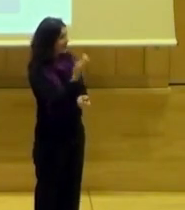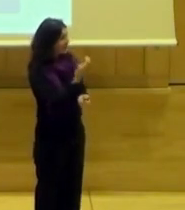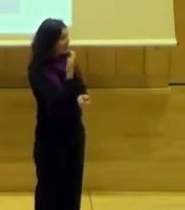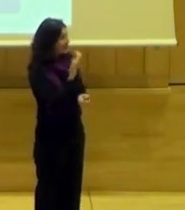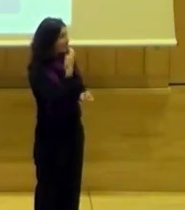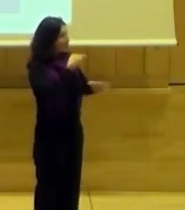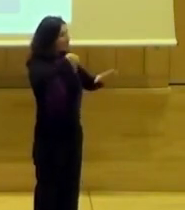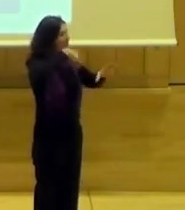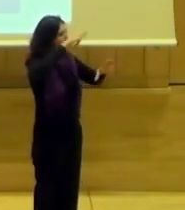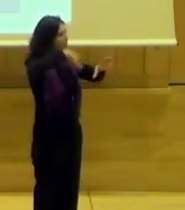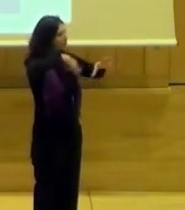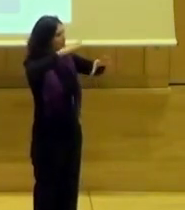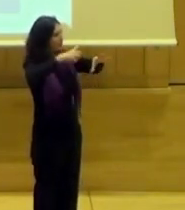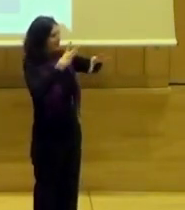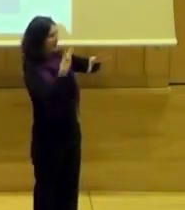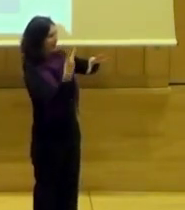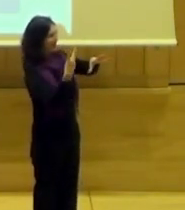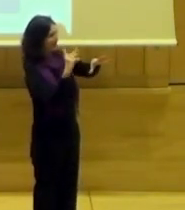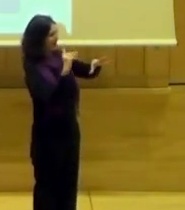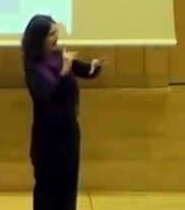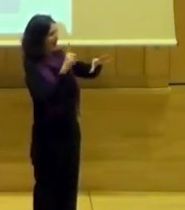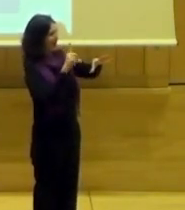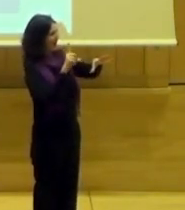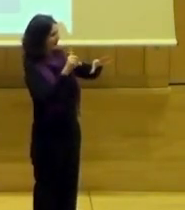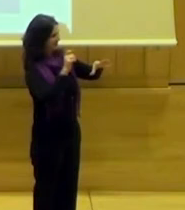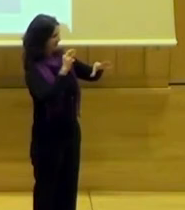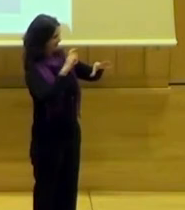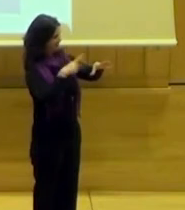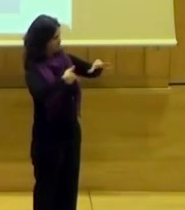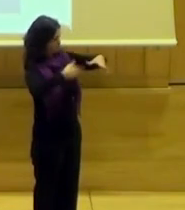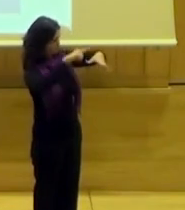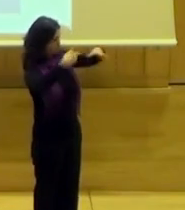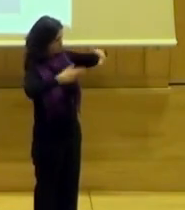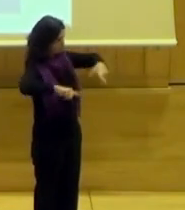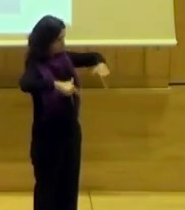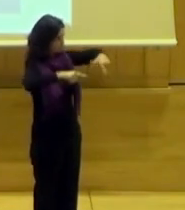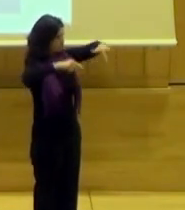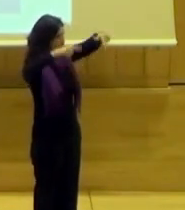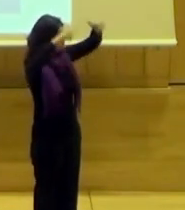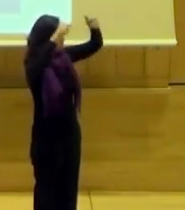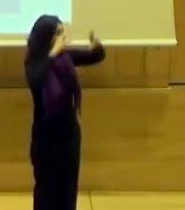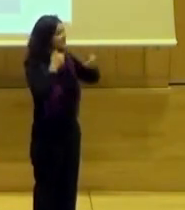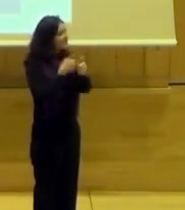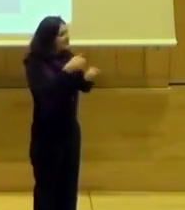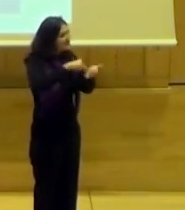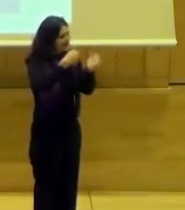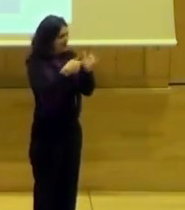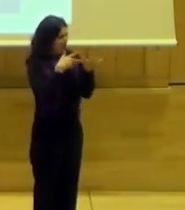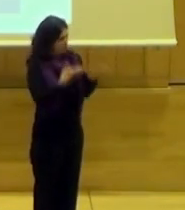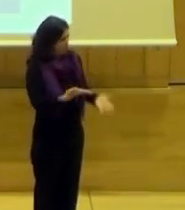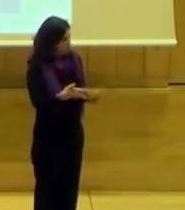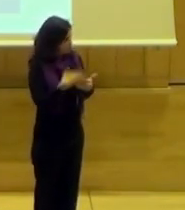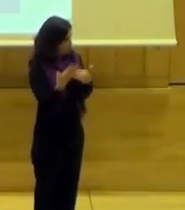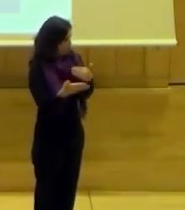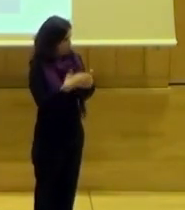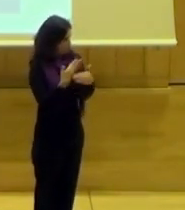los escaneos 3D láser. Es decir, esto es una labor también de un acopio documental 3D siguiendo las técnicas modernas que se están